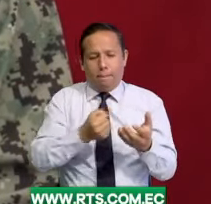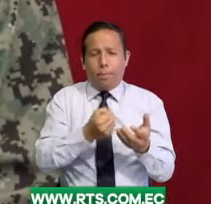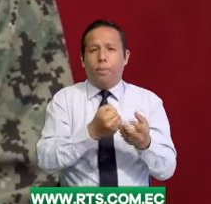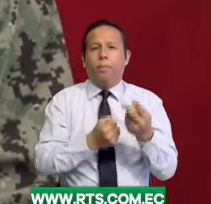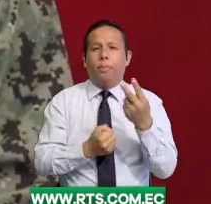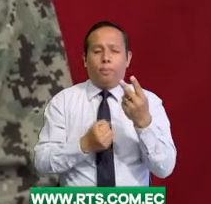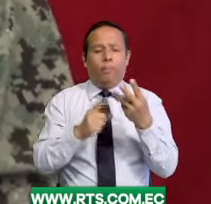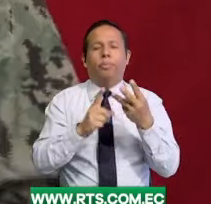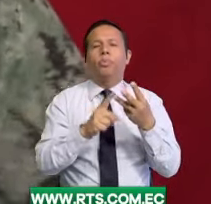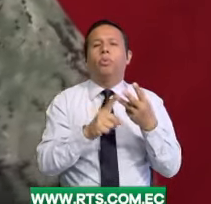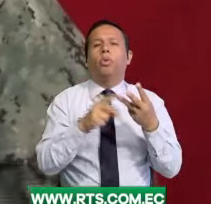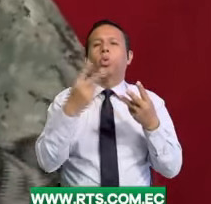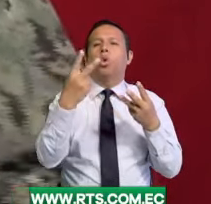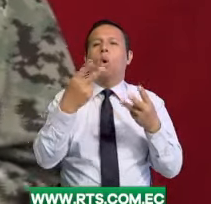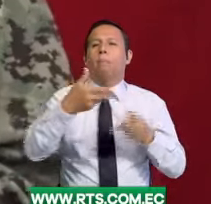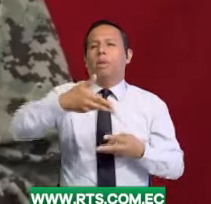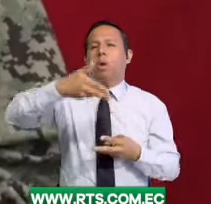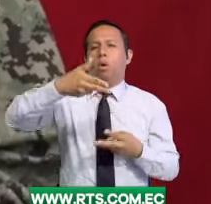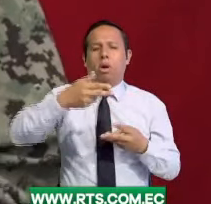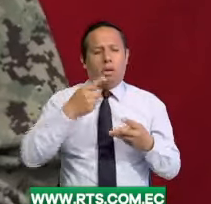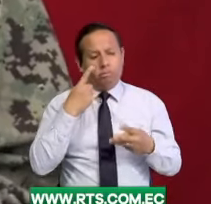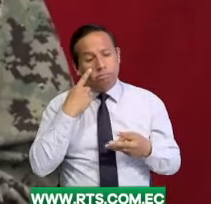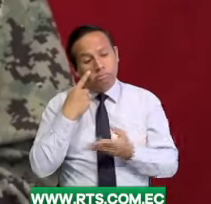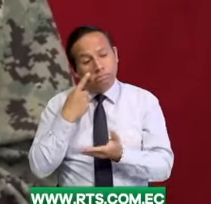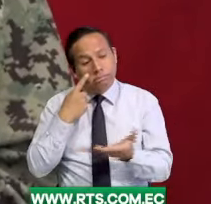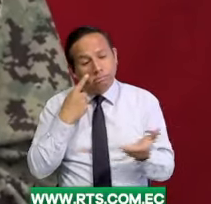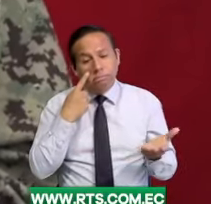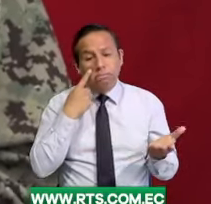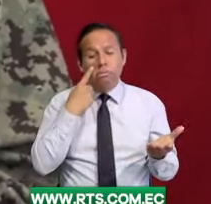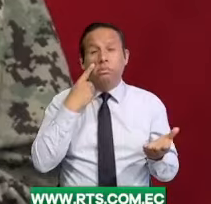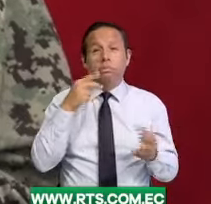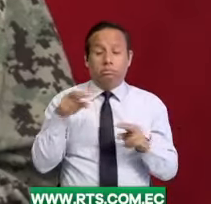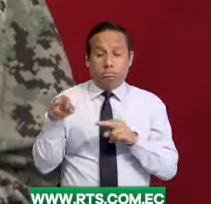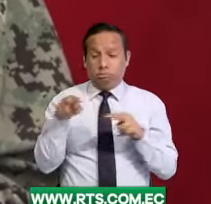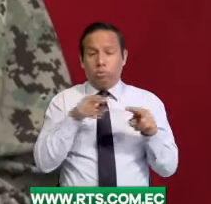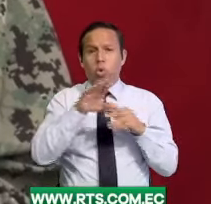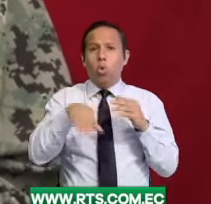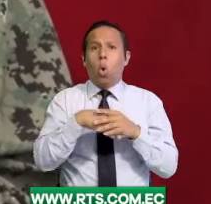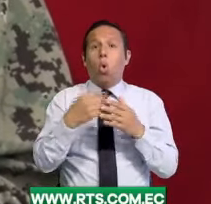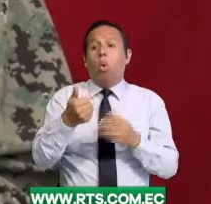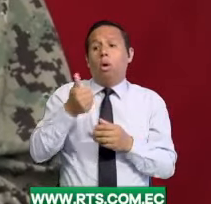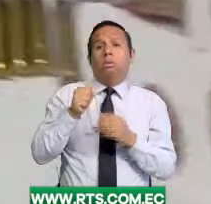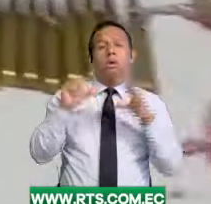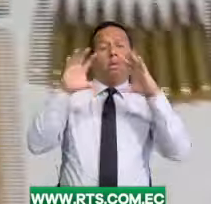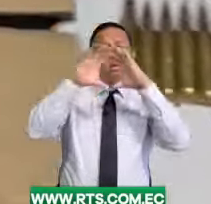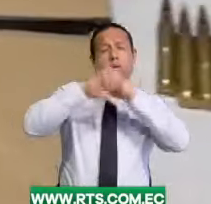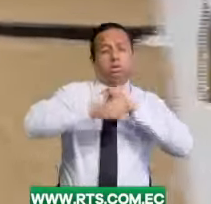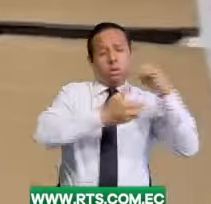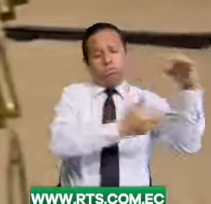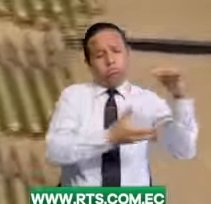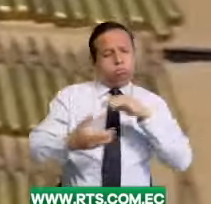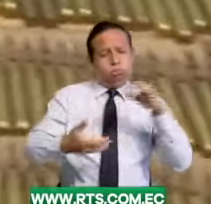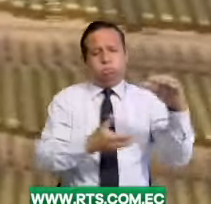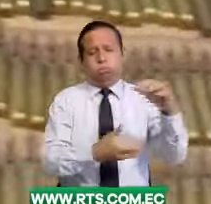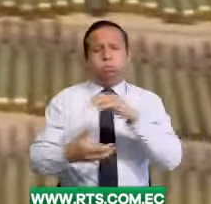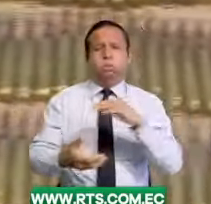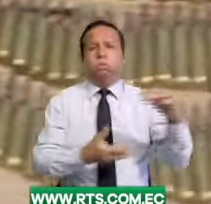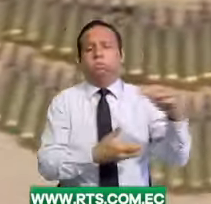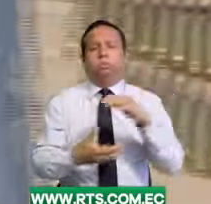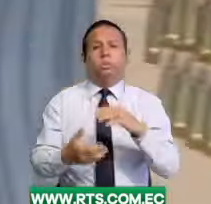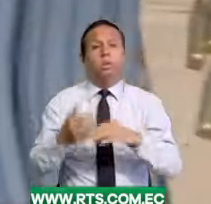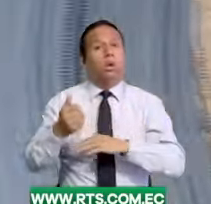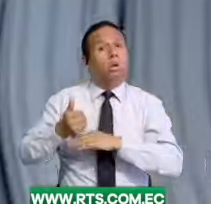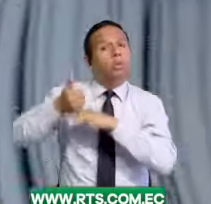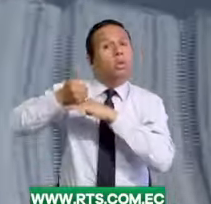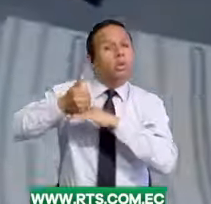pistolas y todo lo que nosotros podemos encontrar en pantalla. Esto fue en esta madrugada. Durante este operativo, las autoridades